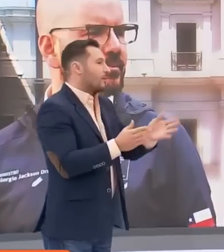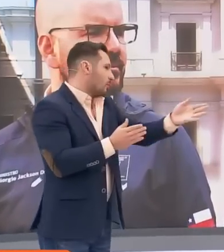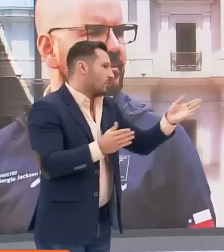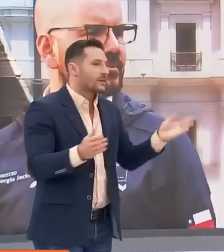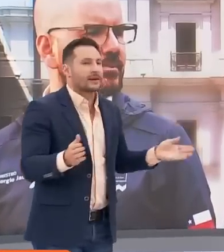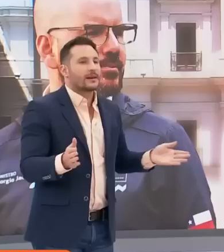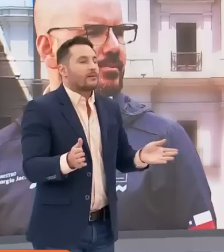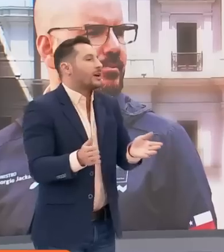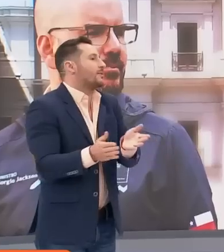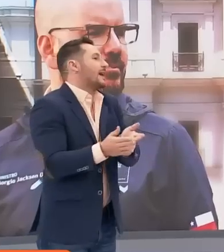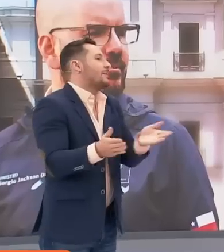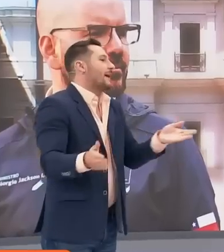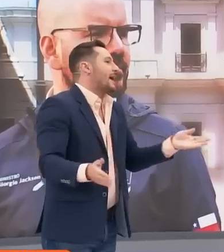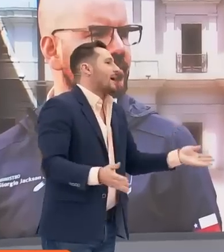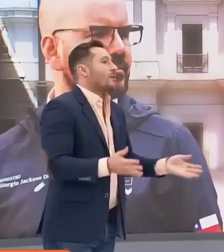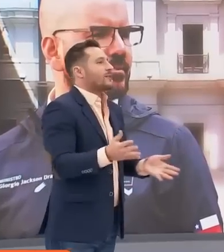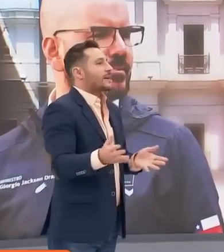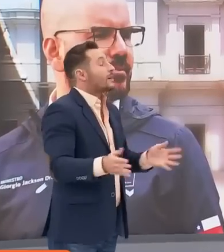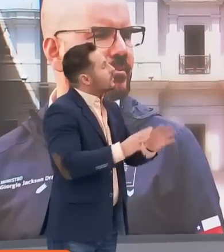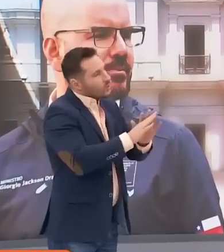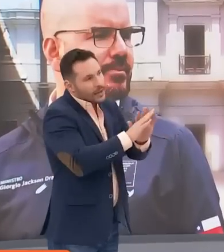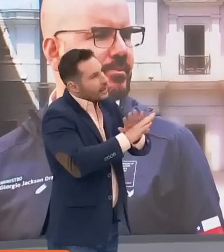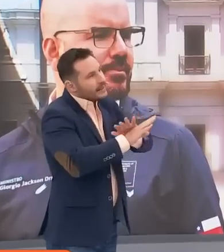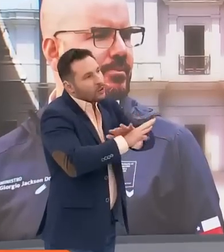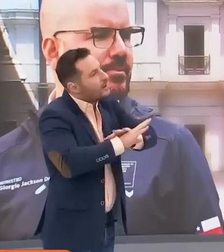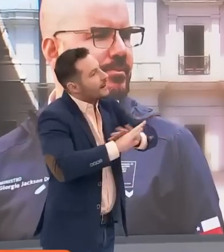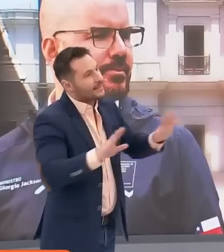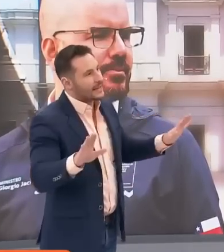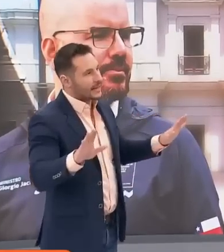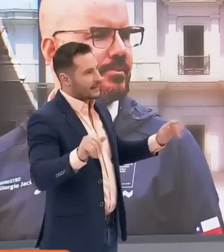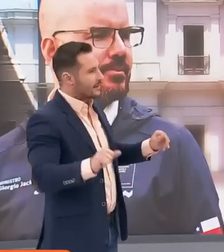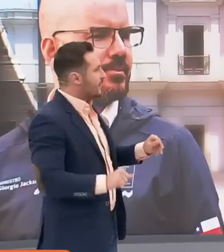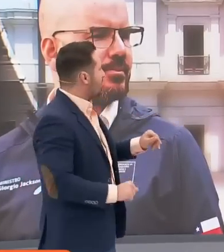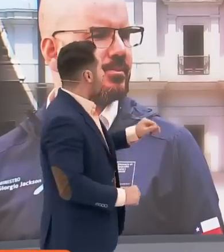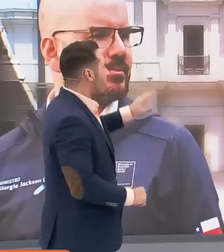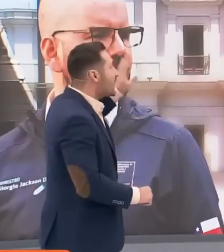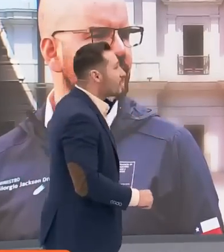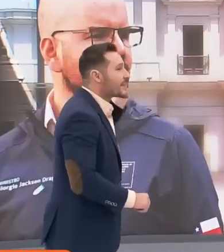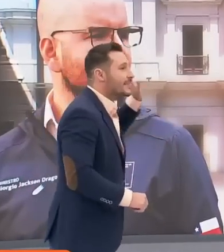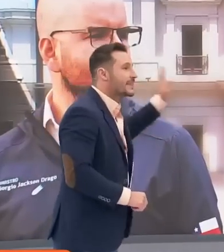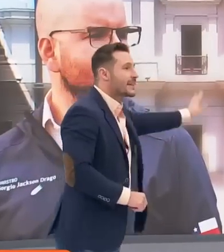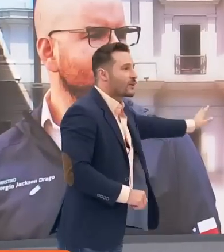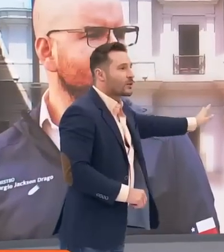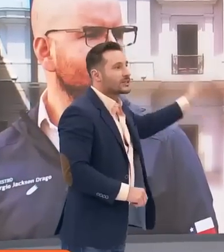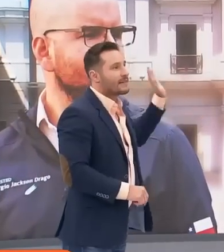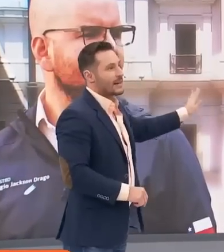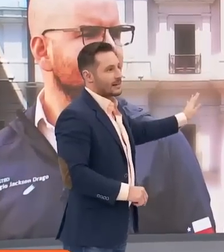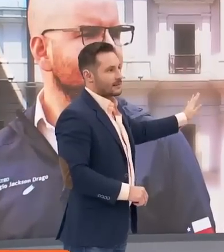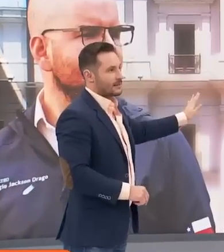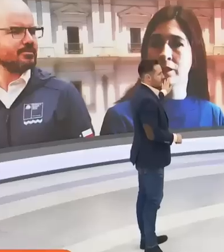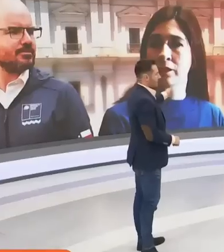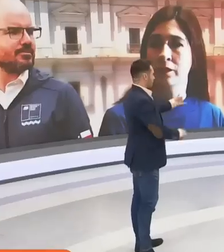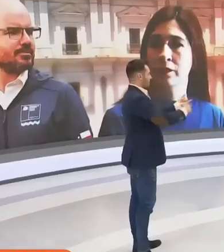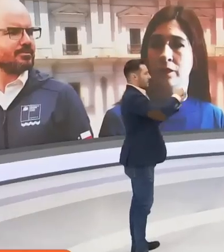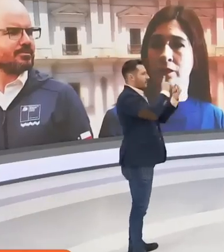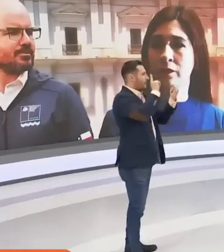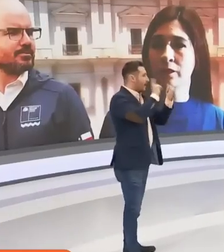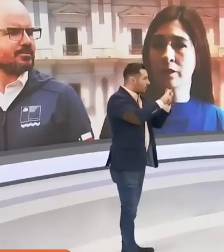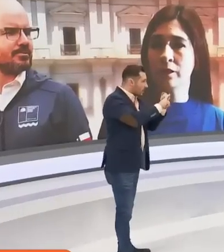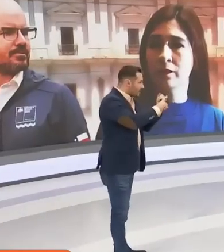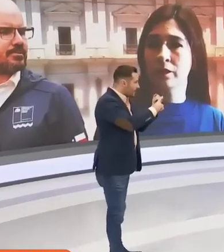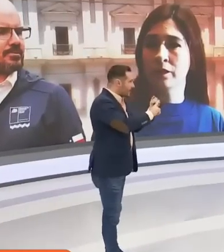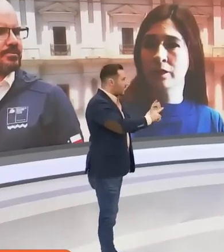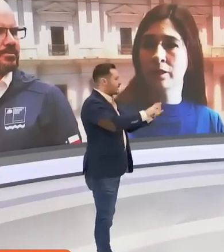sé que, como tú dices, bueno, pero si era la pareja, ¿cómo no se iba a entrar? Esas dudas van a seguir. Pero al menos desde el 6 de junio sabía. Sí,